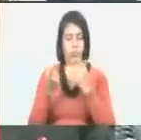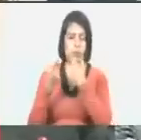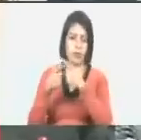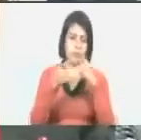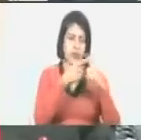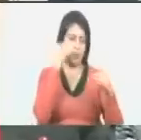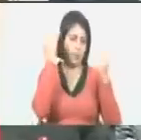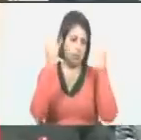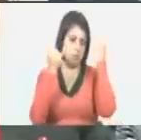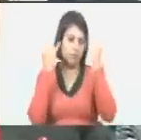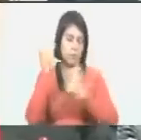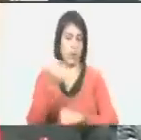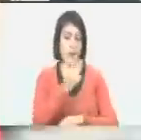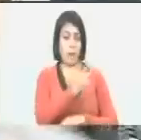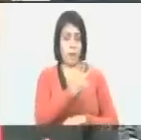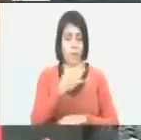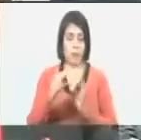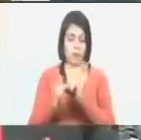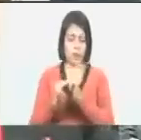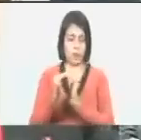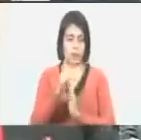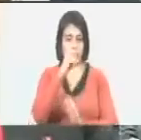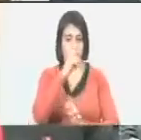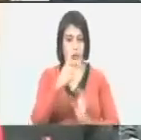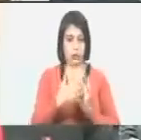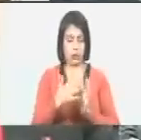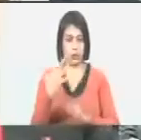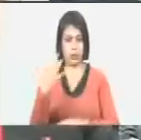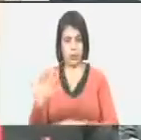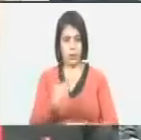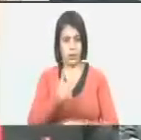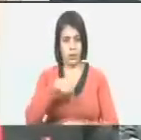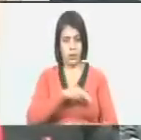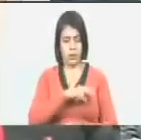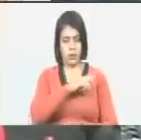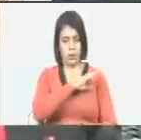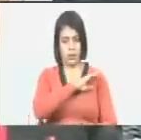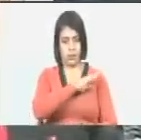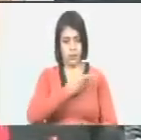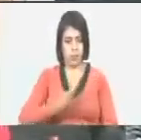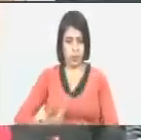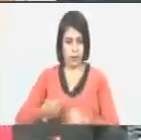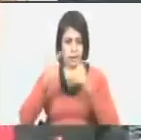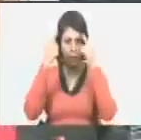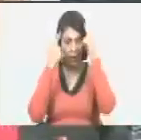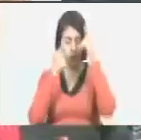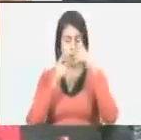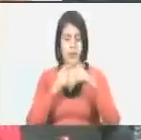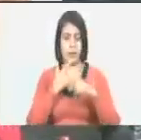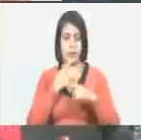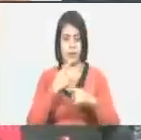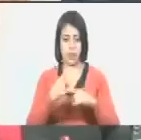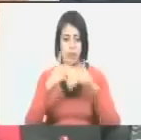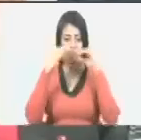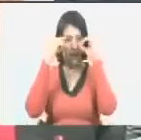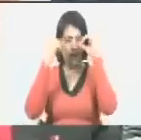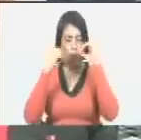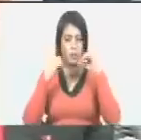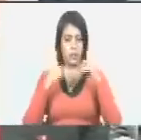multipolar. El 24 de abril del 2005, nuestro comandante Chávez decide de